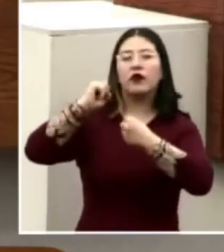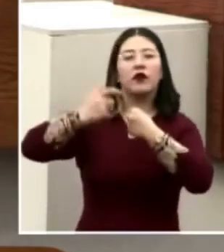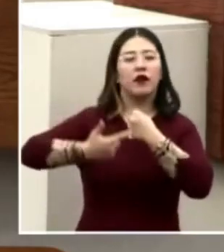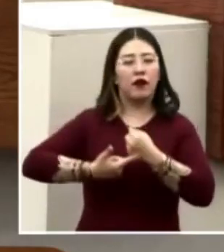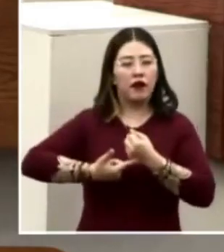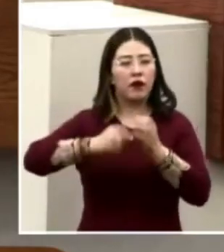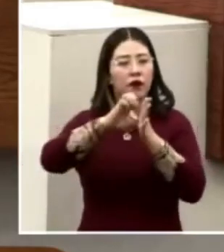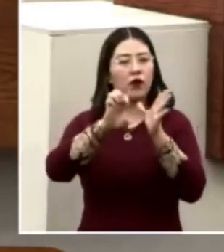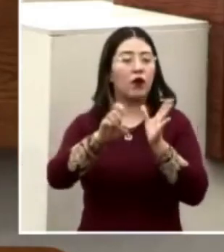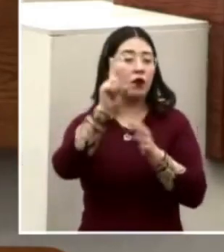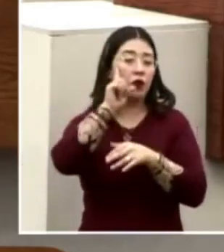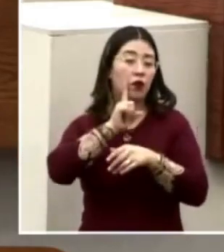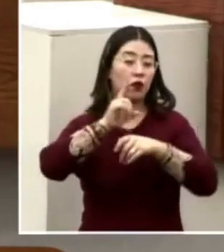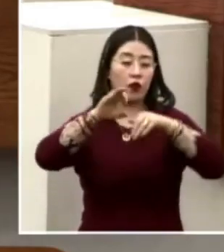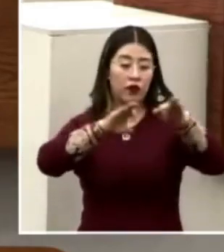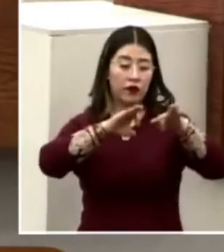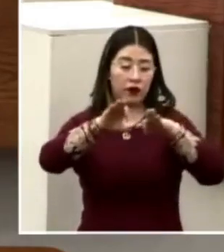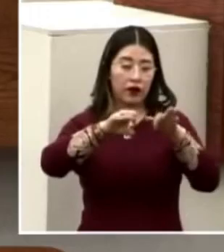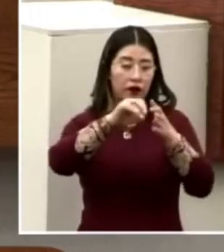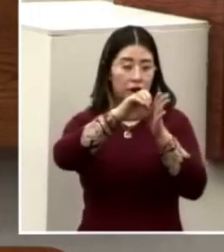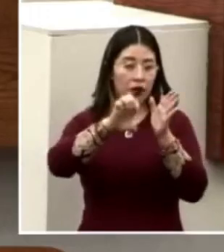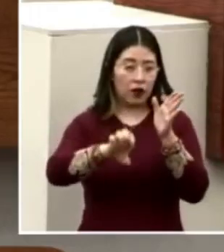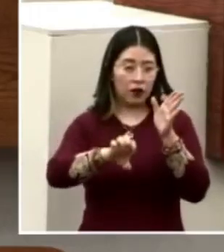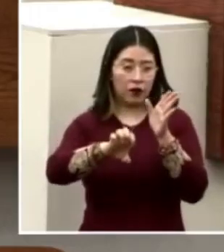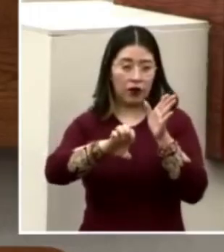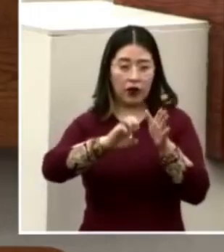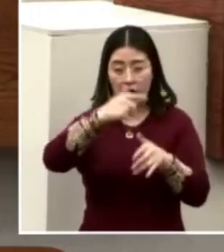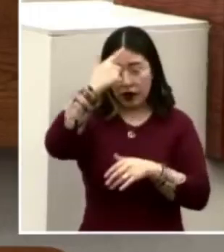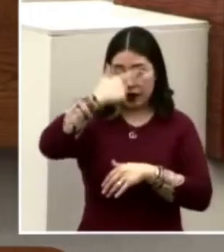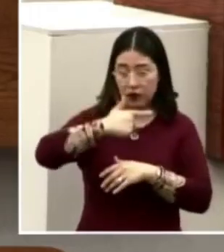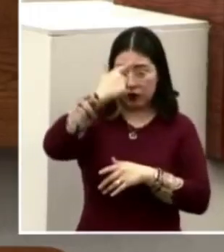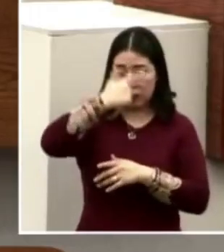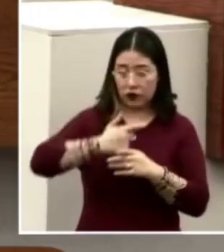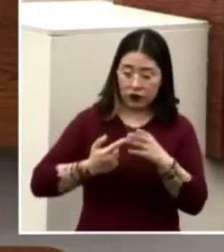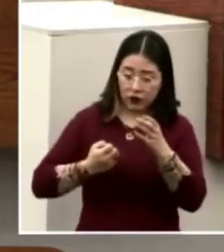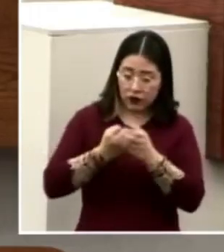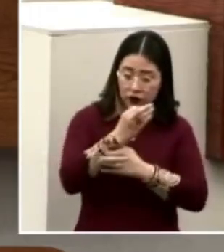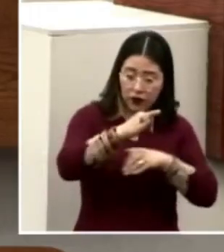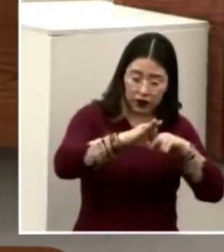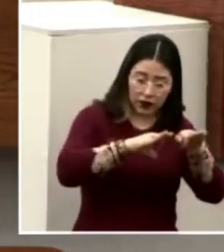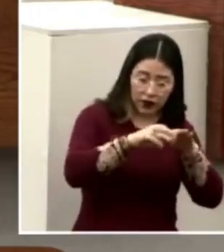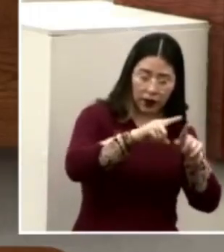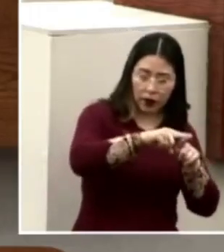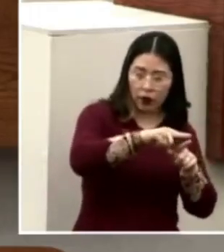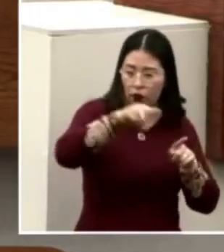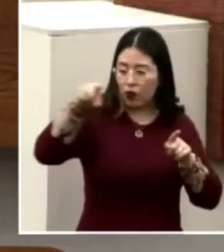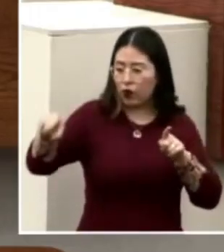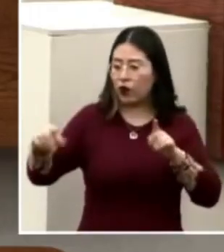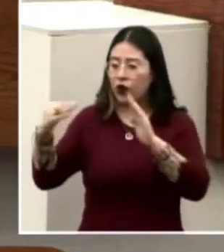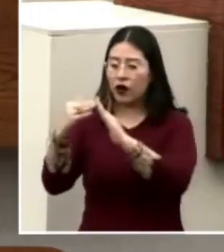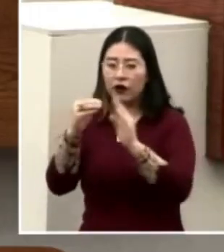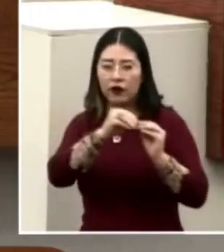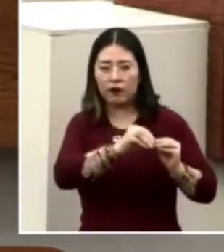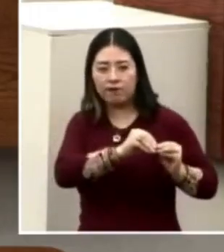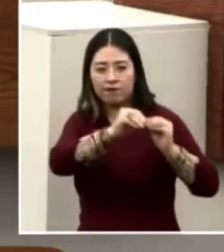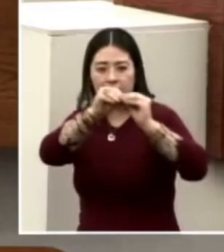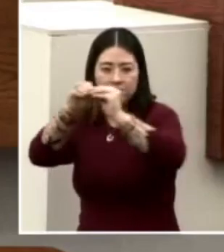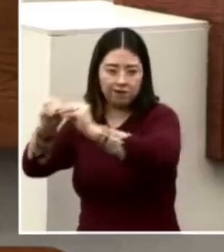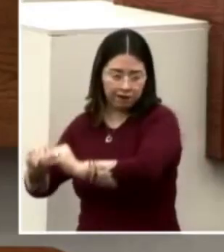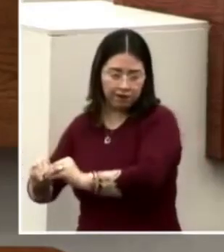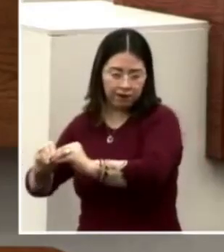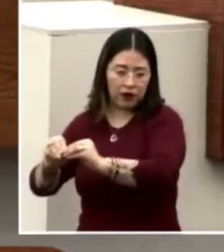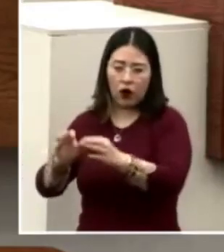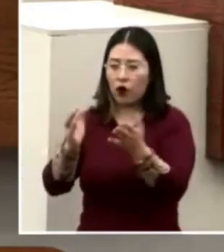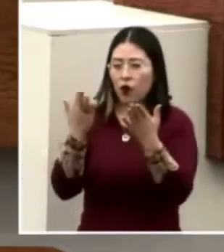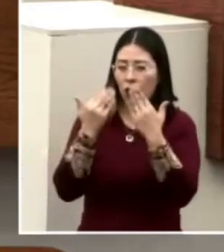que las mujeres trabajadoras cuando regresen en la noche del trabajo hacia su casa no sientan el temor de